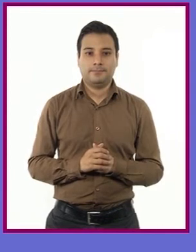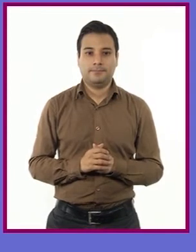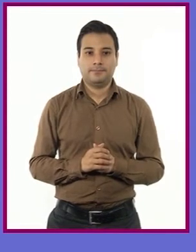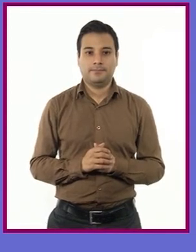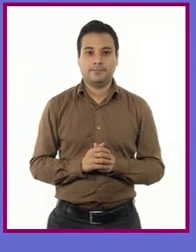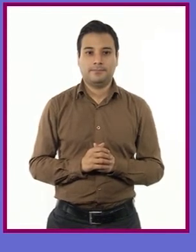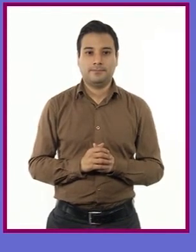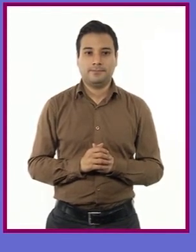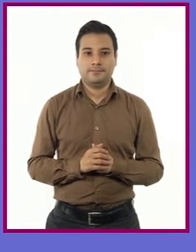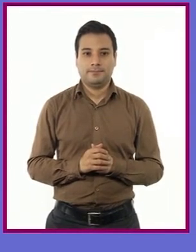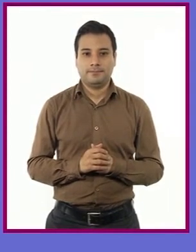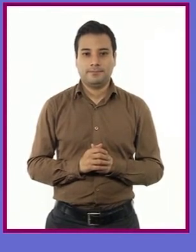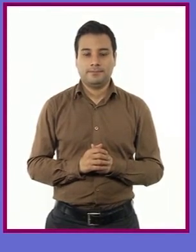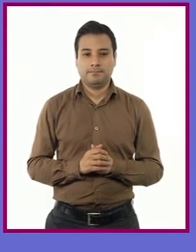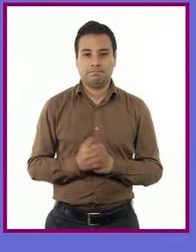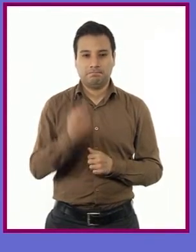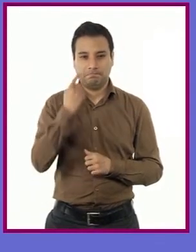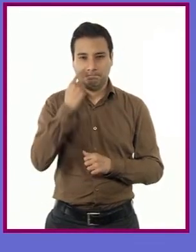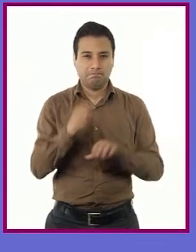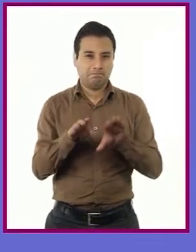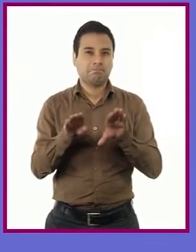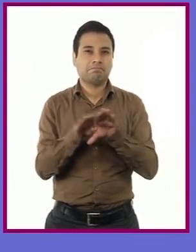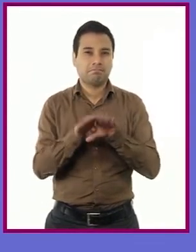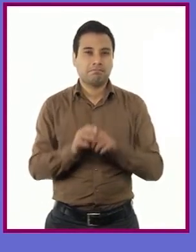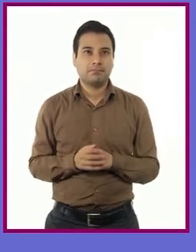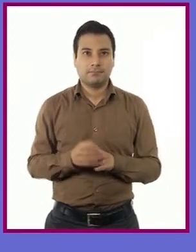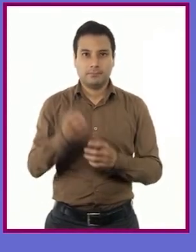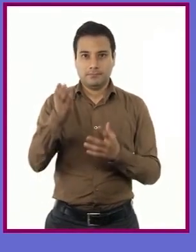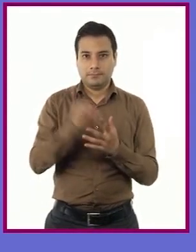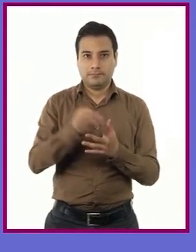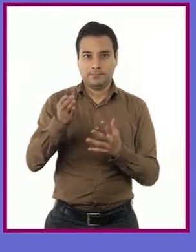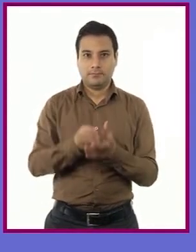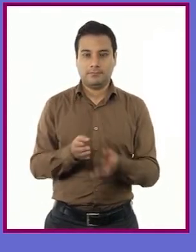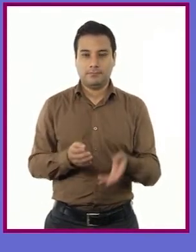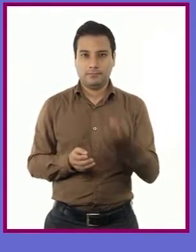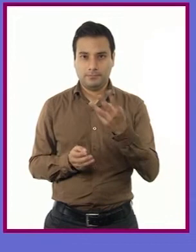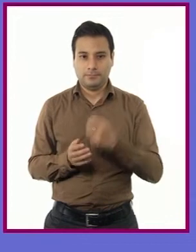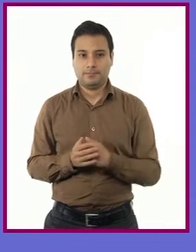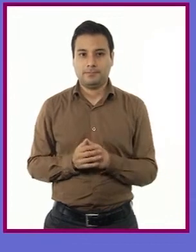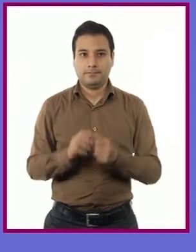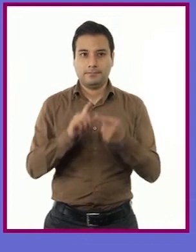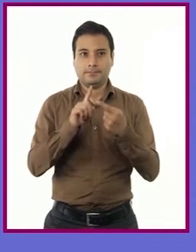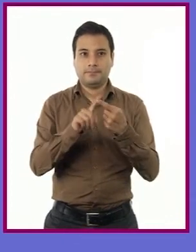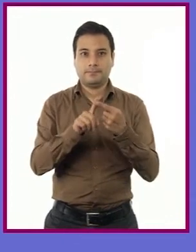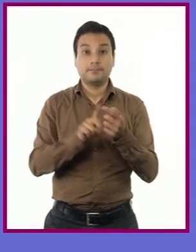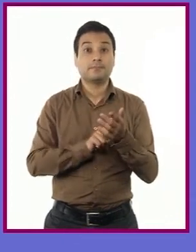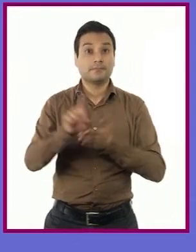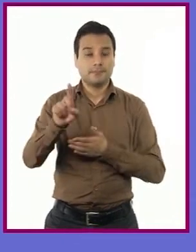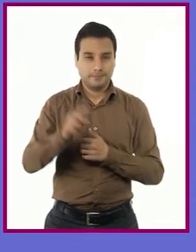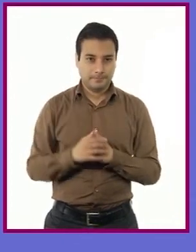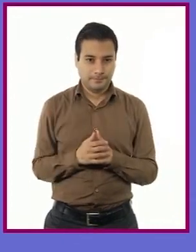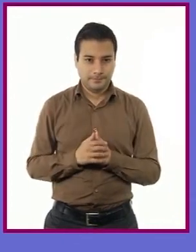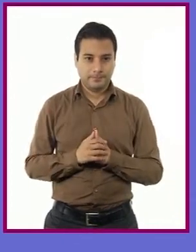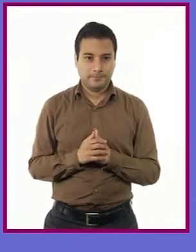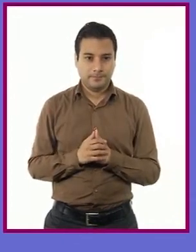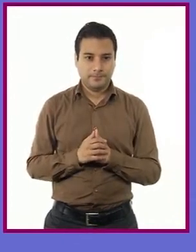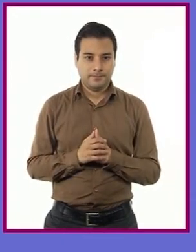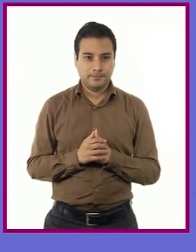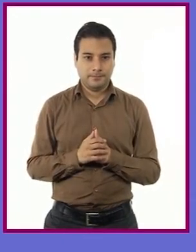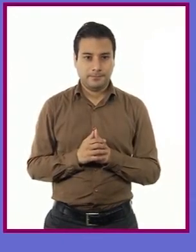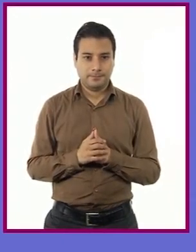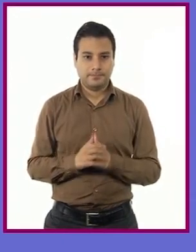En el reglamento para voleibol se divide en 3 apartados. En el primero se mencionan los derechos de los alumnos, en el